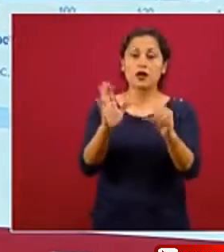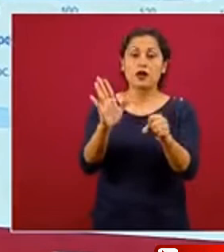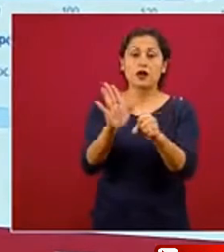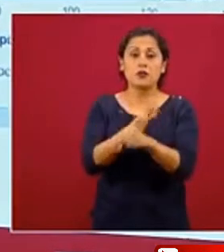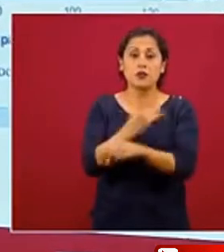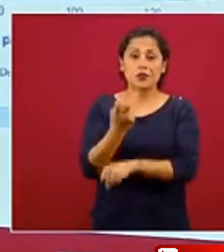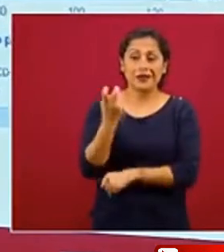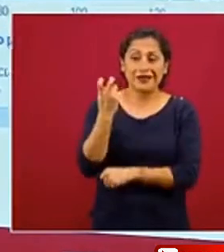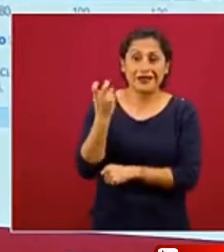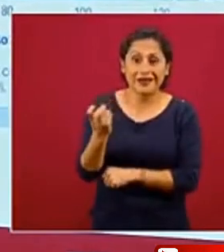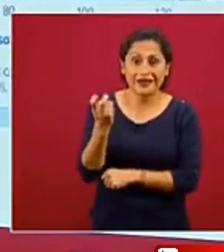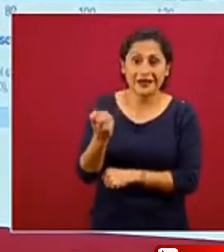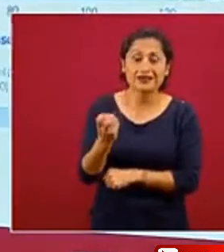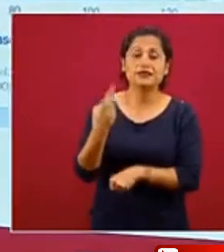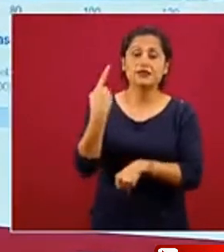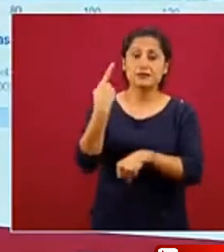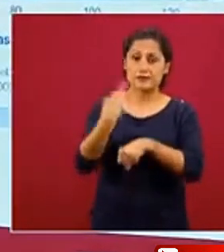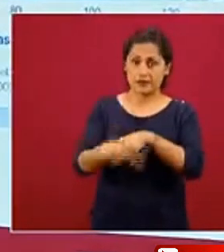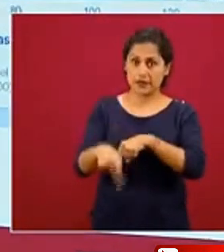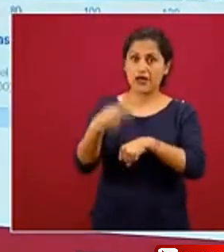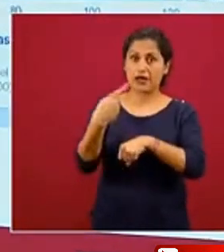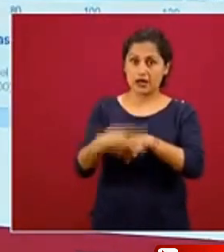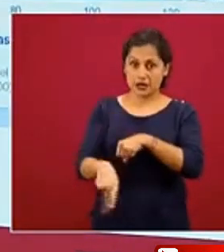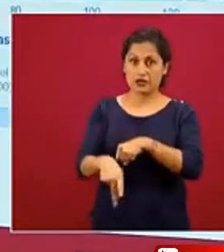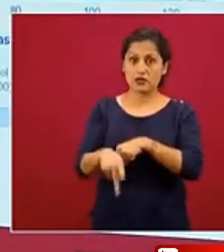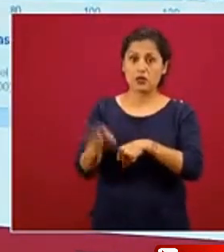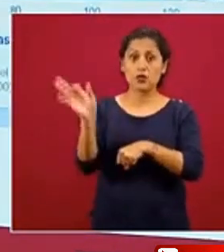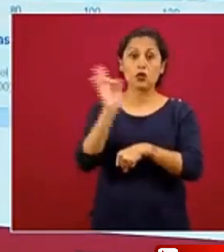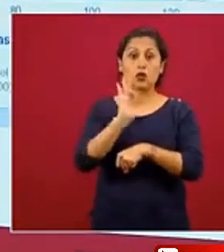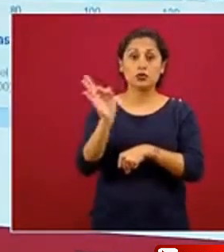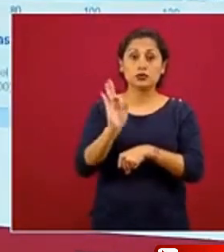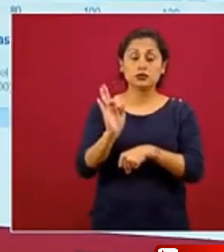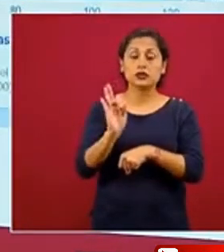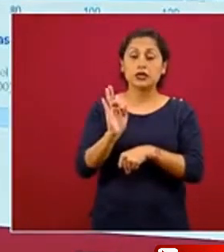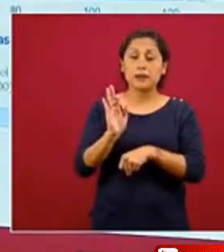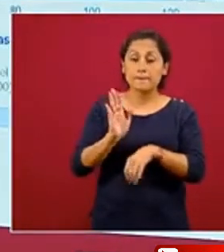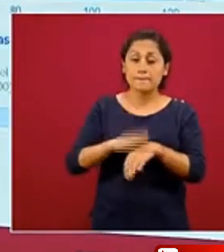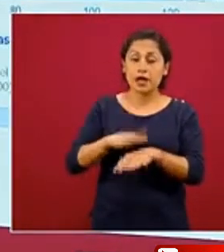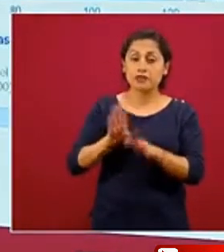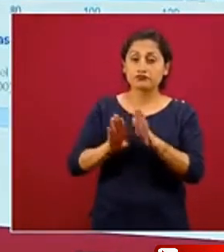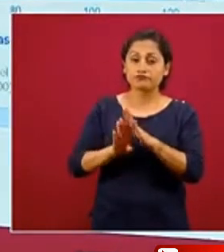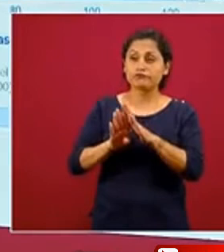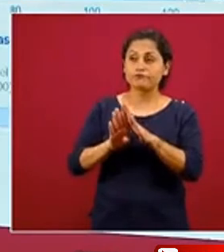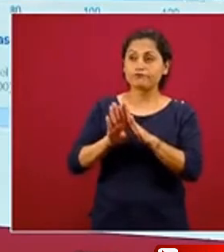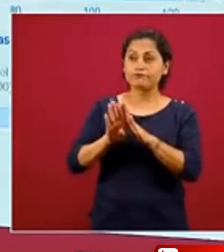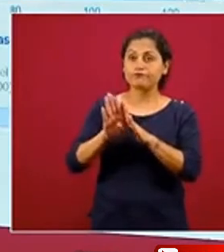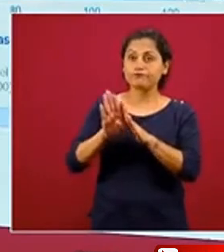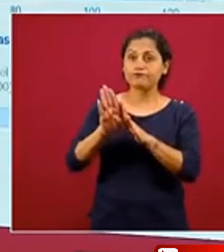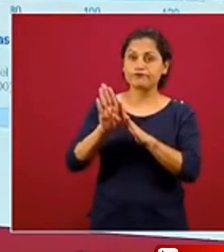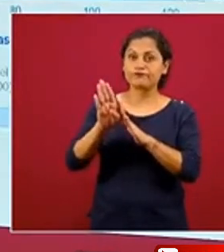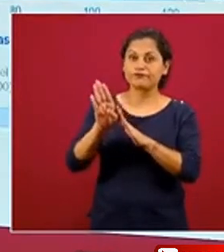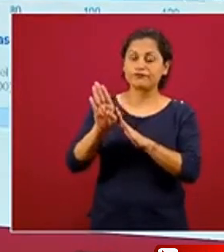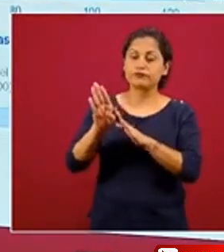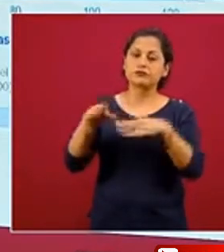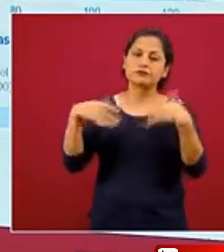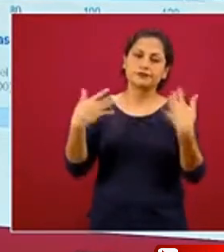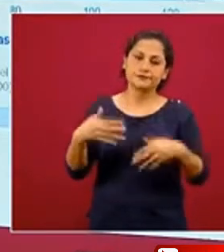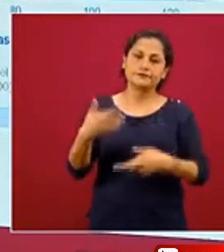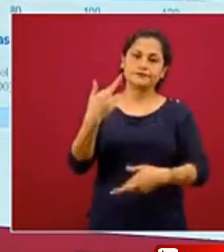peligro de pasar al desconfinamiento. Cuando se empiezan a activar las distintas